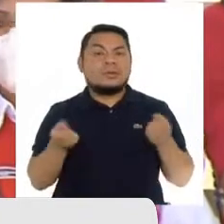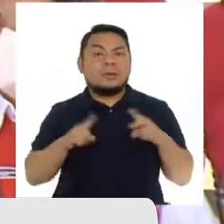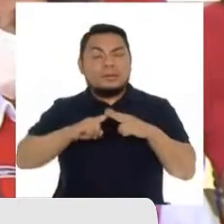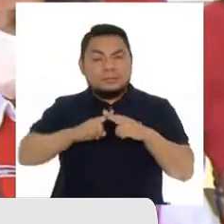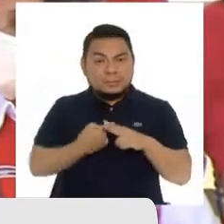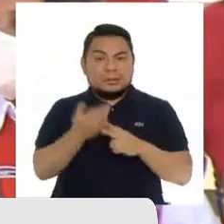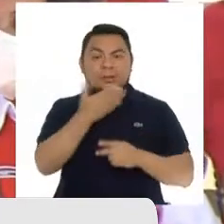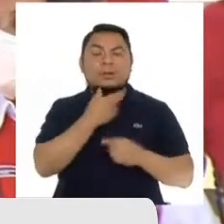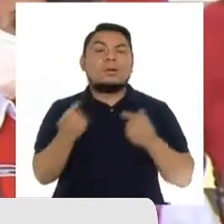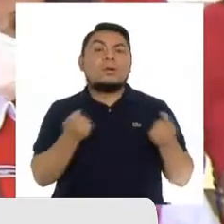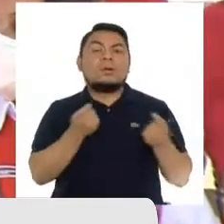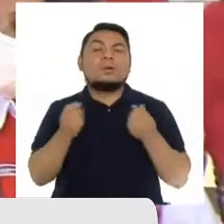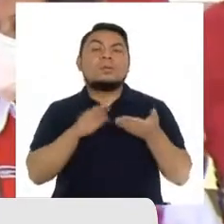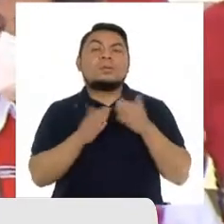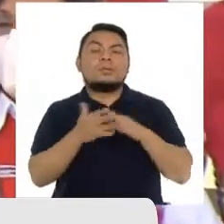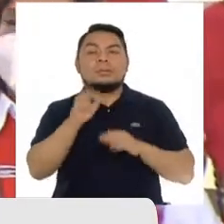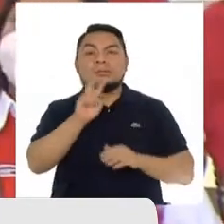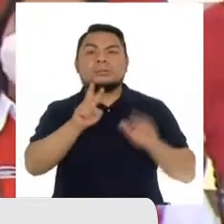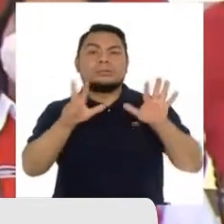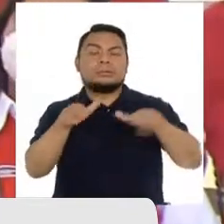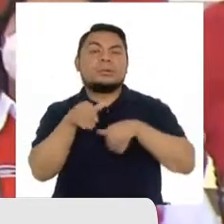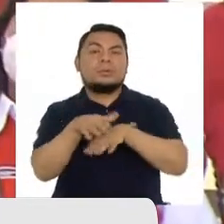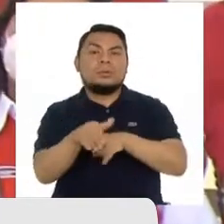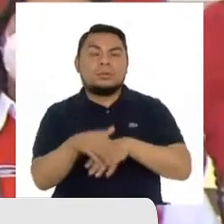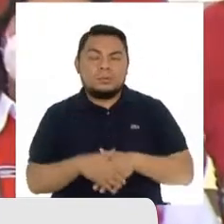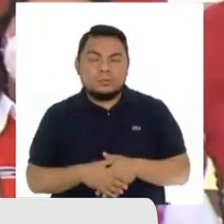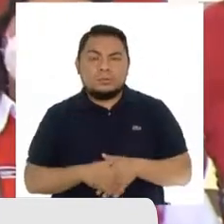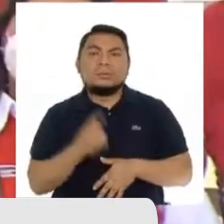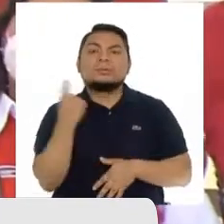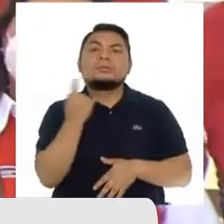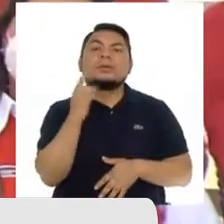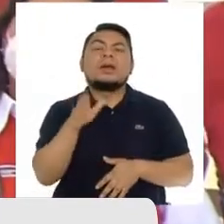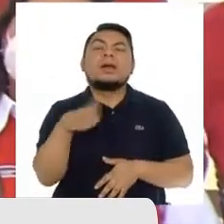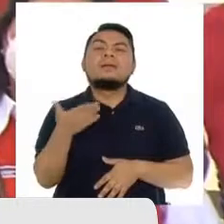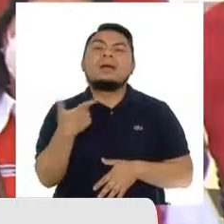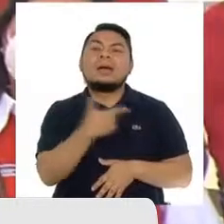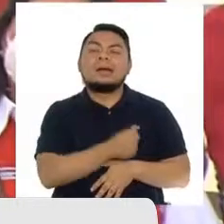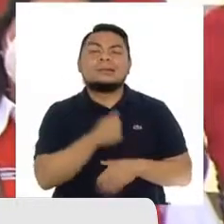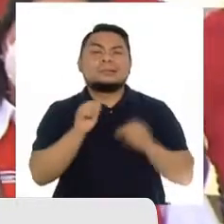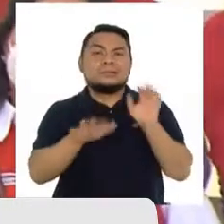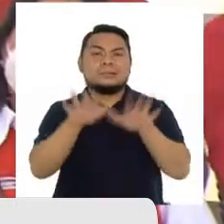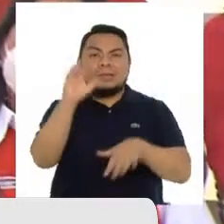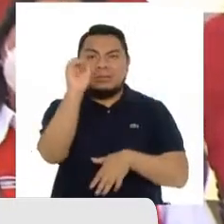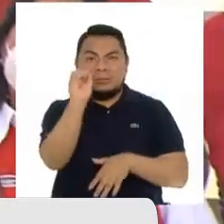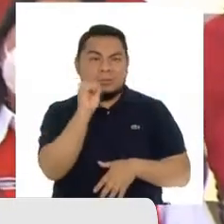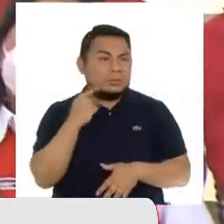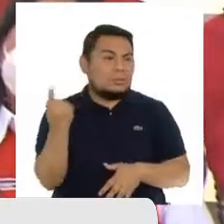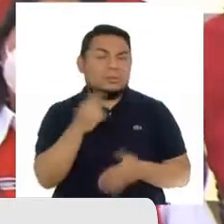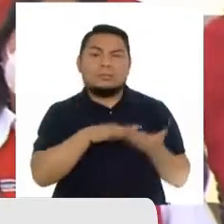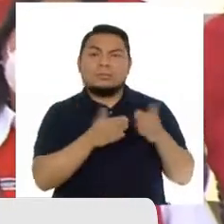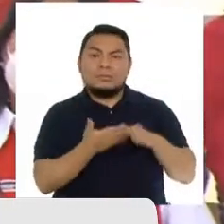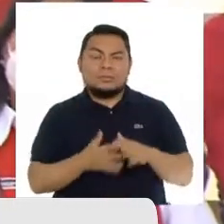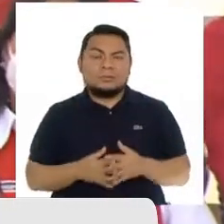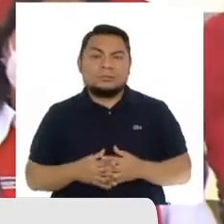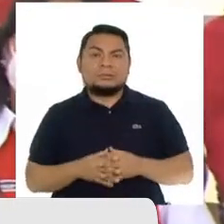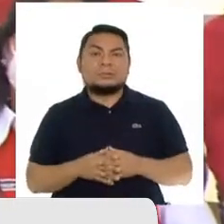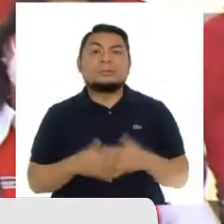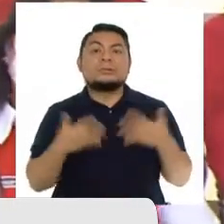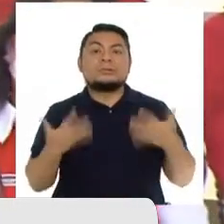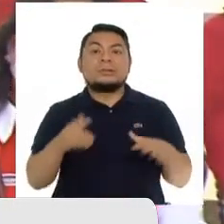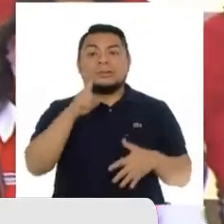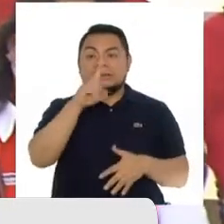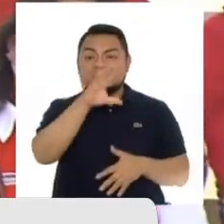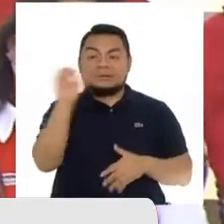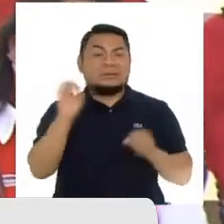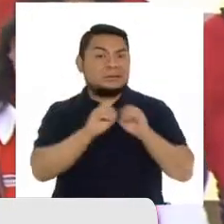el gobierno del pueblo el 28 de julio solo habían vacunado al 15% de la población en 100